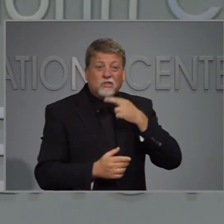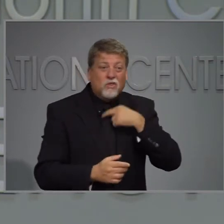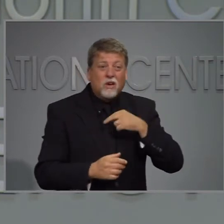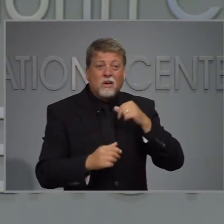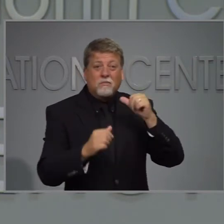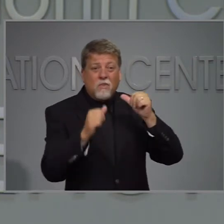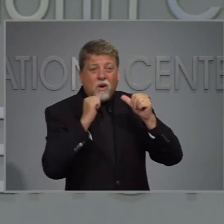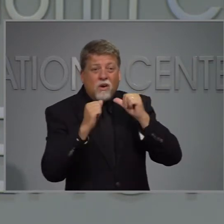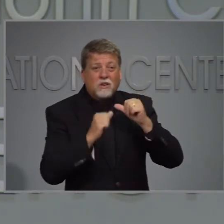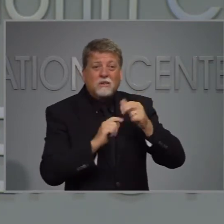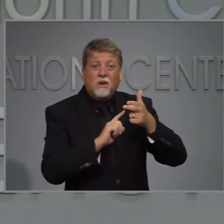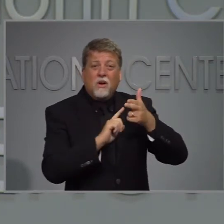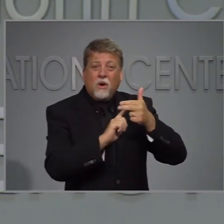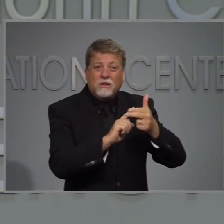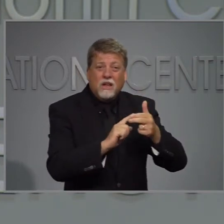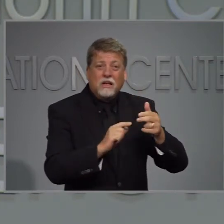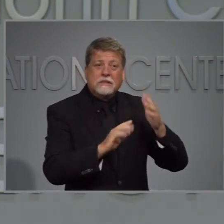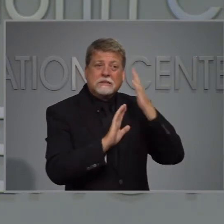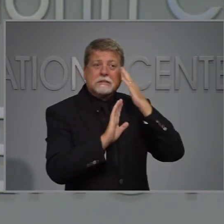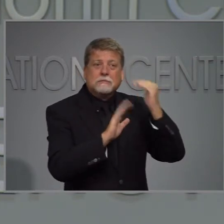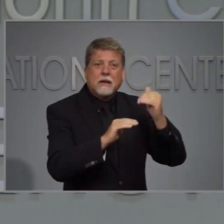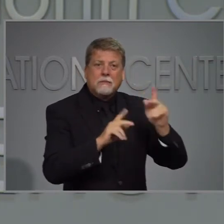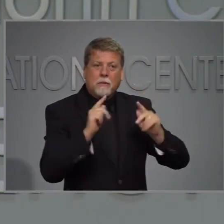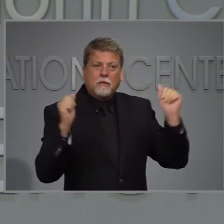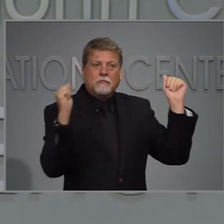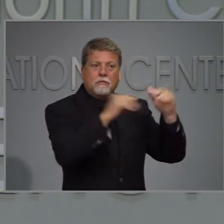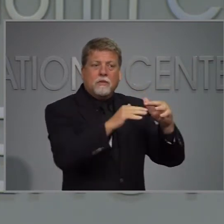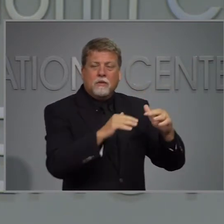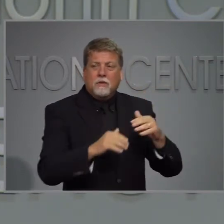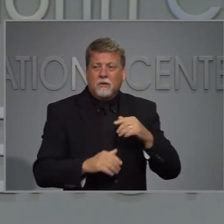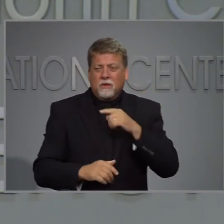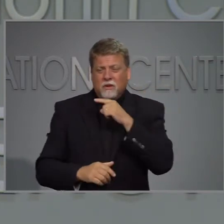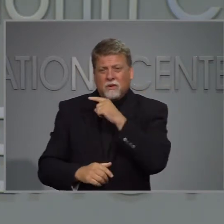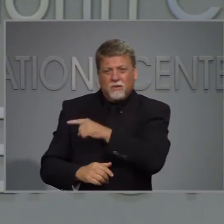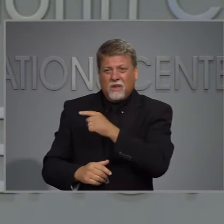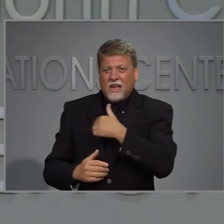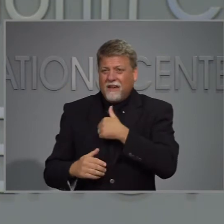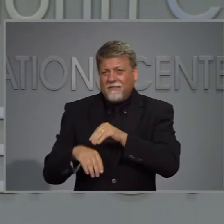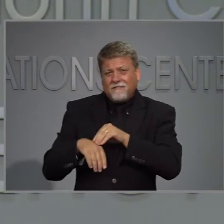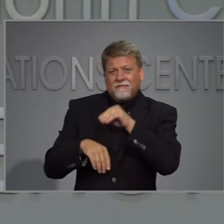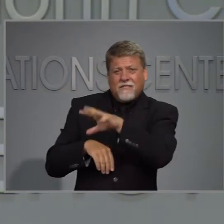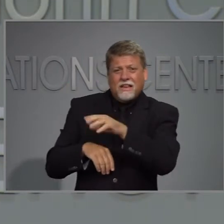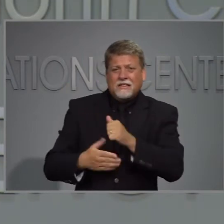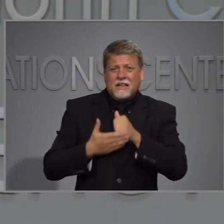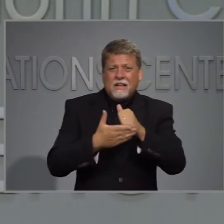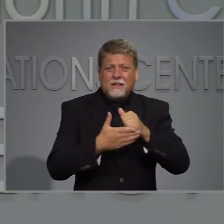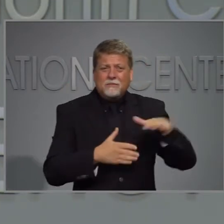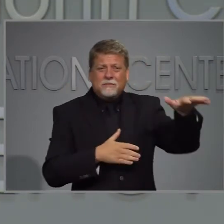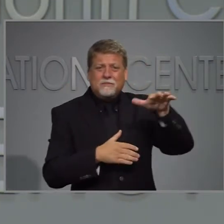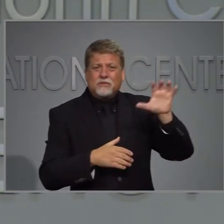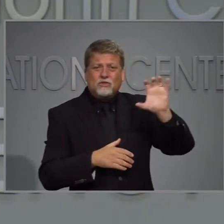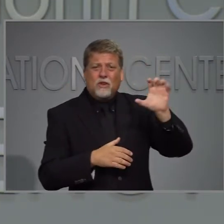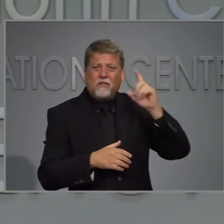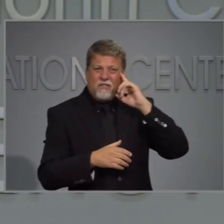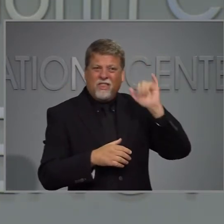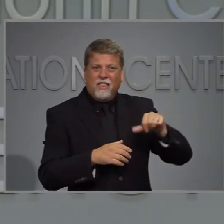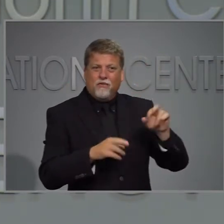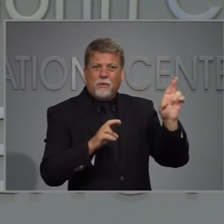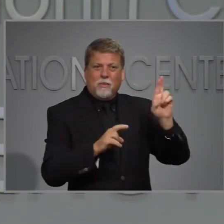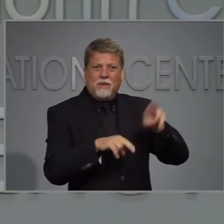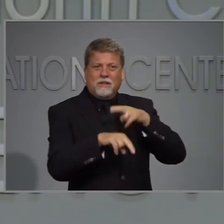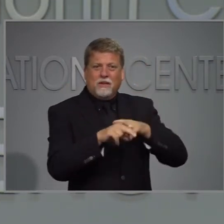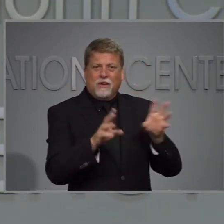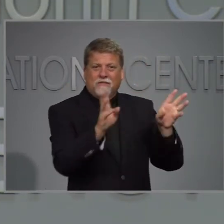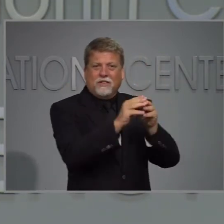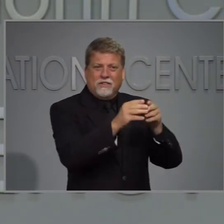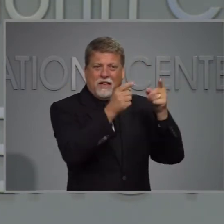restaurantes, bares y hoteles, ¿hay algo que esté viendo que se puede hacer para este